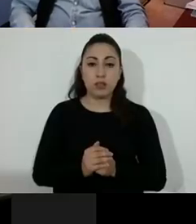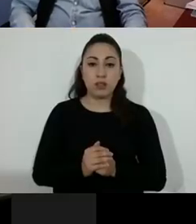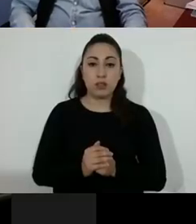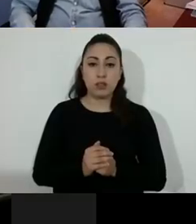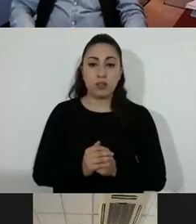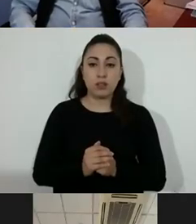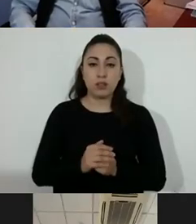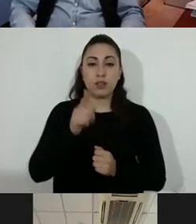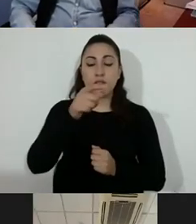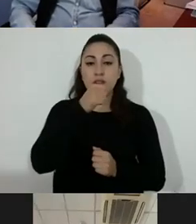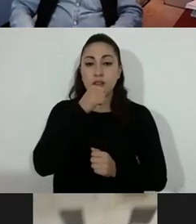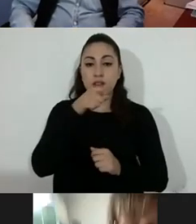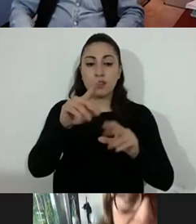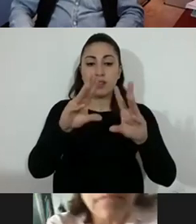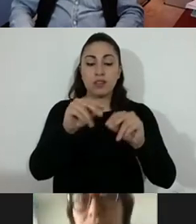Su sonido, presidente.